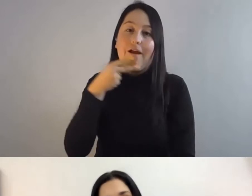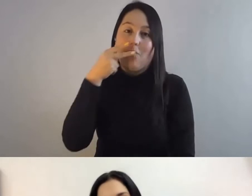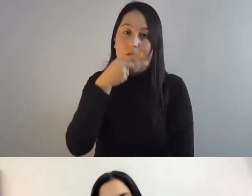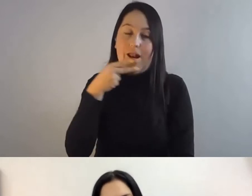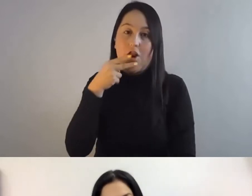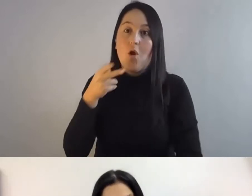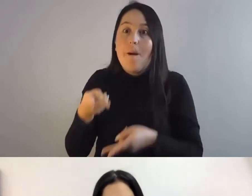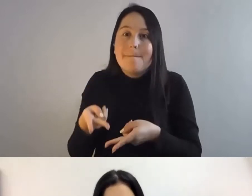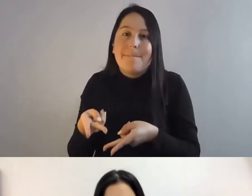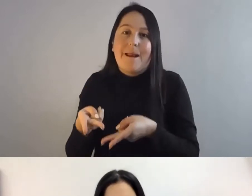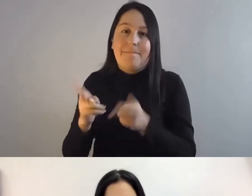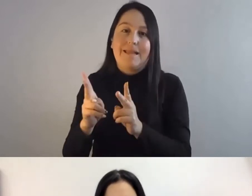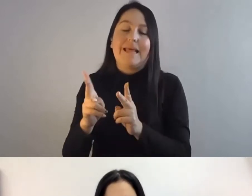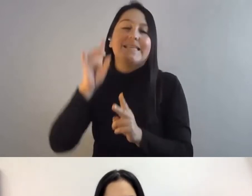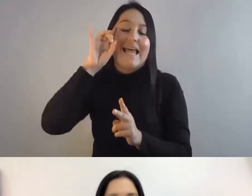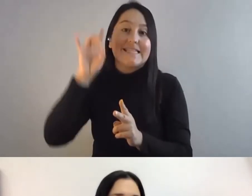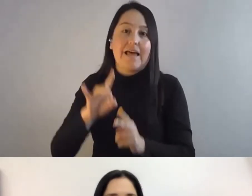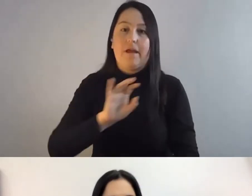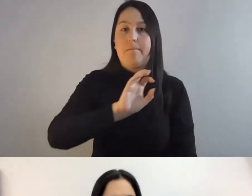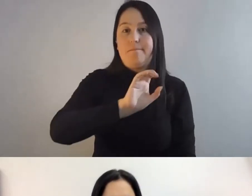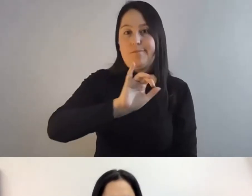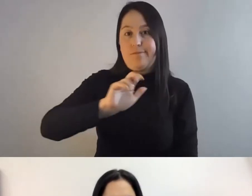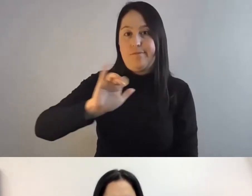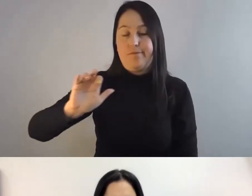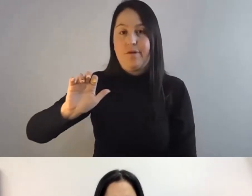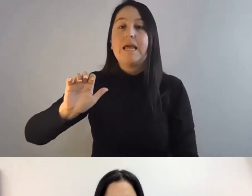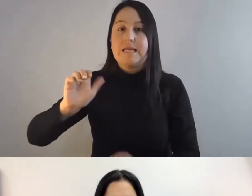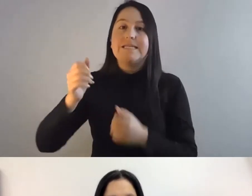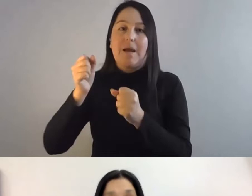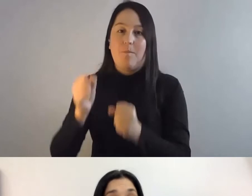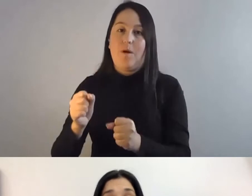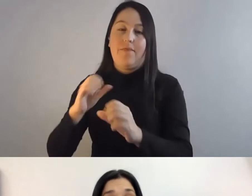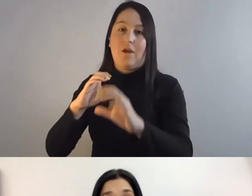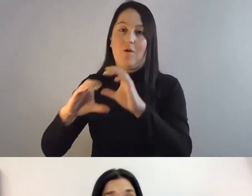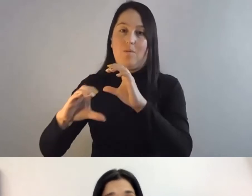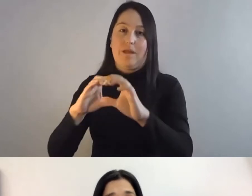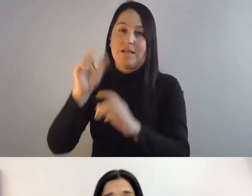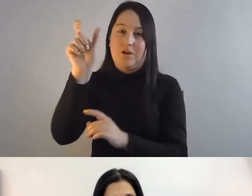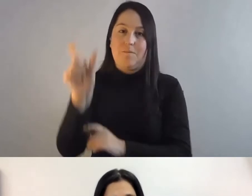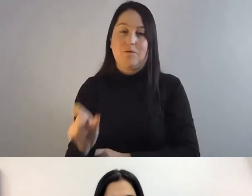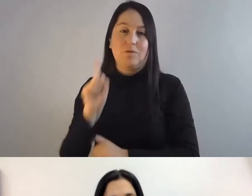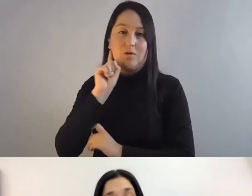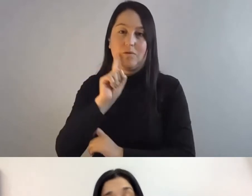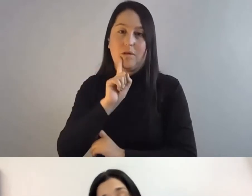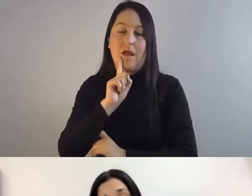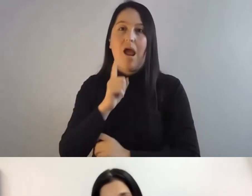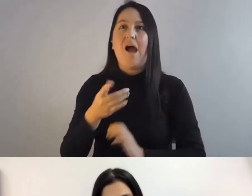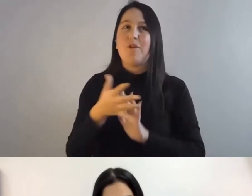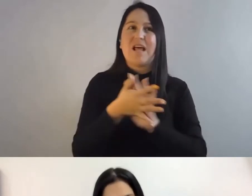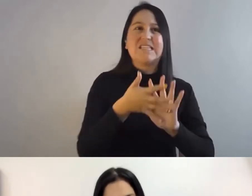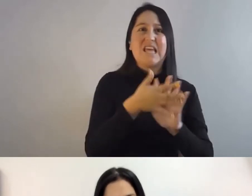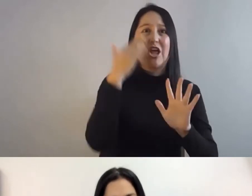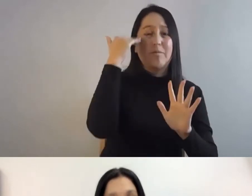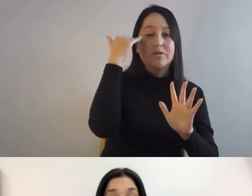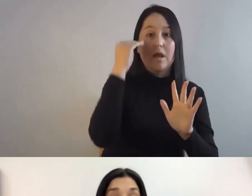sí, ya sabiendo el dactilológico, ya uno puede entablarse con una persona sorda. Porque por último, si no sabe la seña, va a deletrear